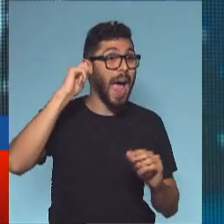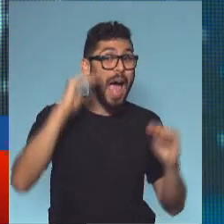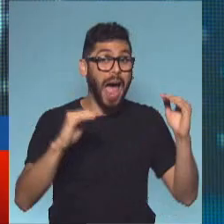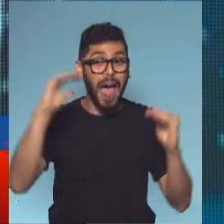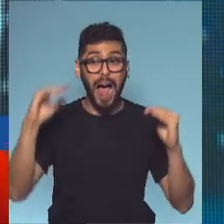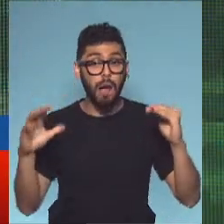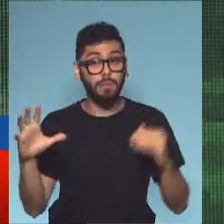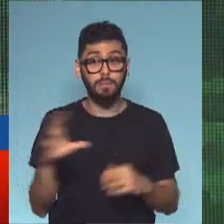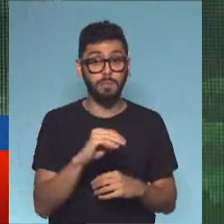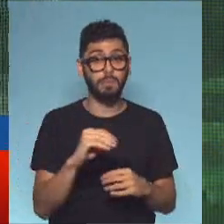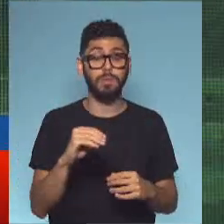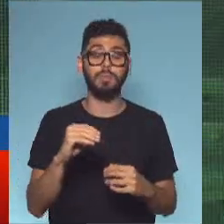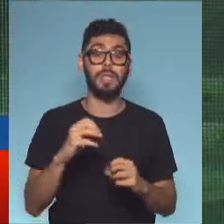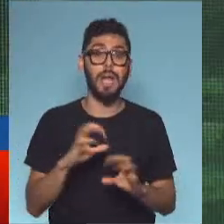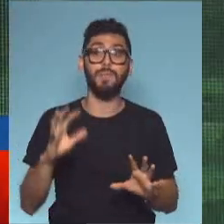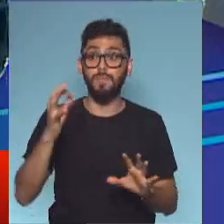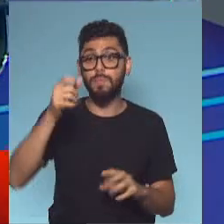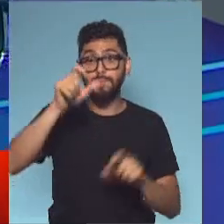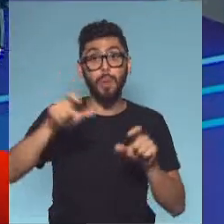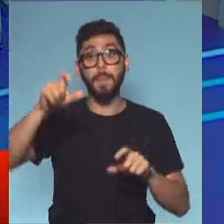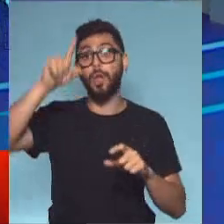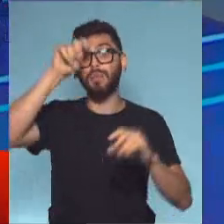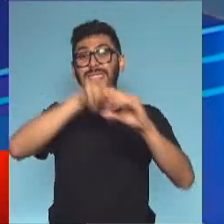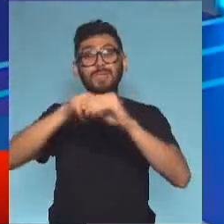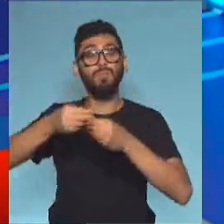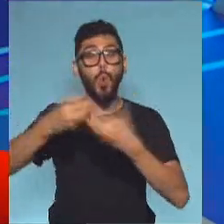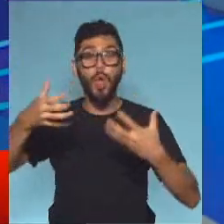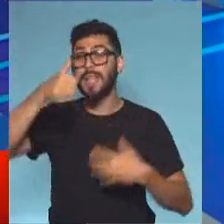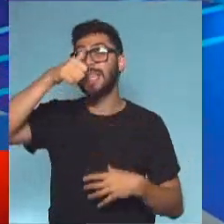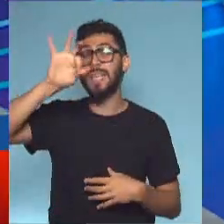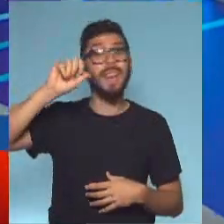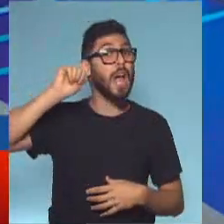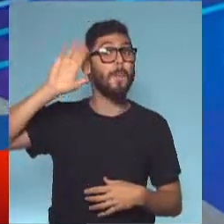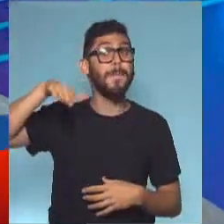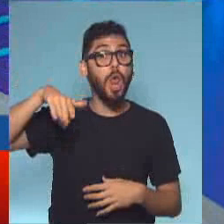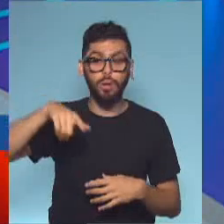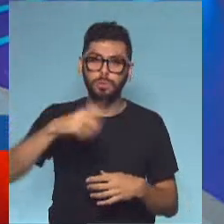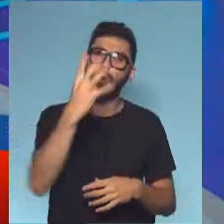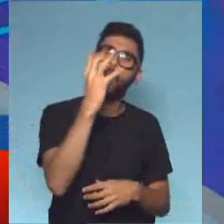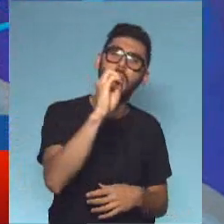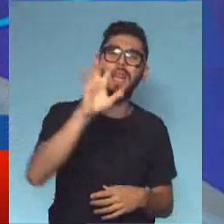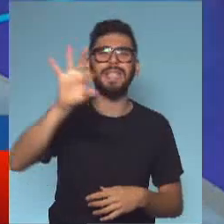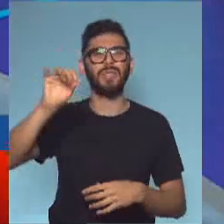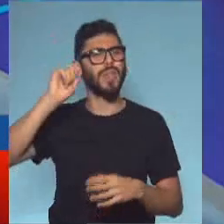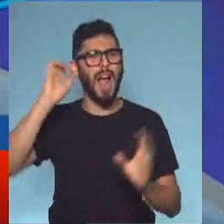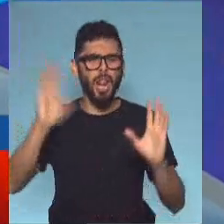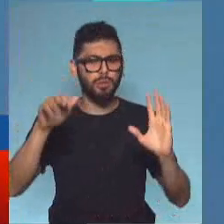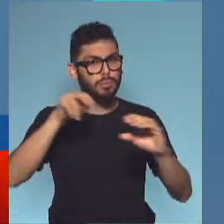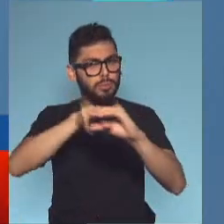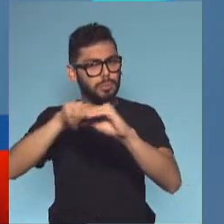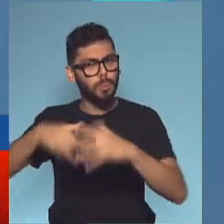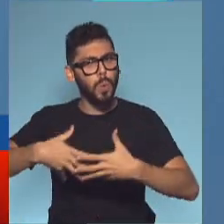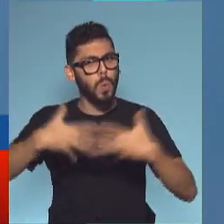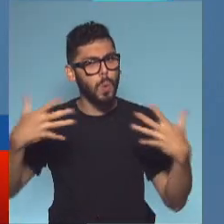Sí, menores de 60 años son los que están ocupando, mucho entre 40 y 50. Para cerrar, Ari, te digo esta